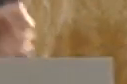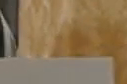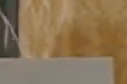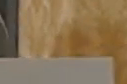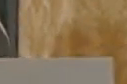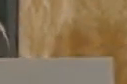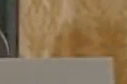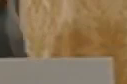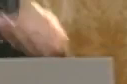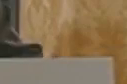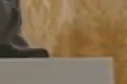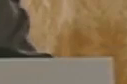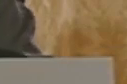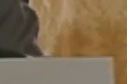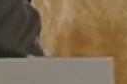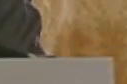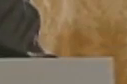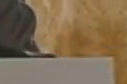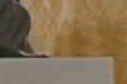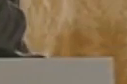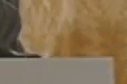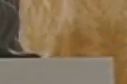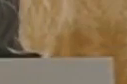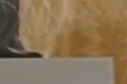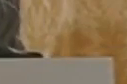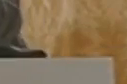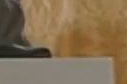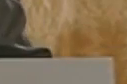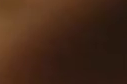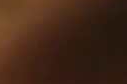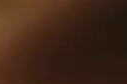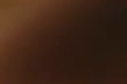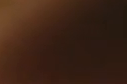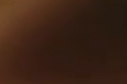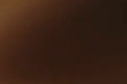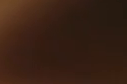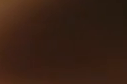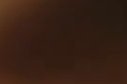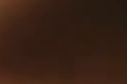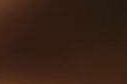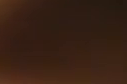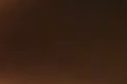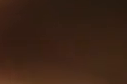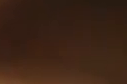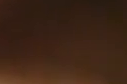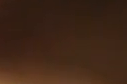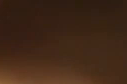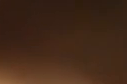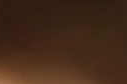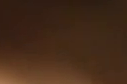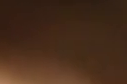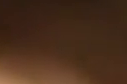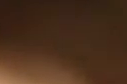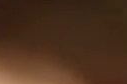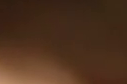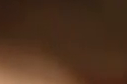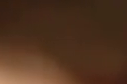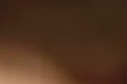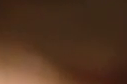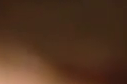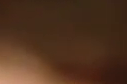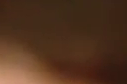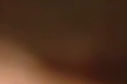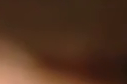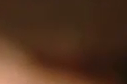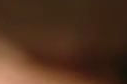de El Salvador hasta Benancham, la Cámara de los Estados Unidos, Israel que está presente, las cámaras europeas,